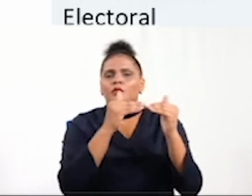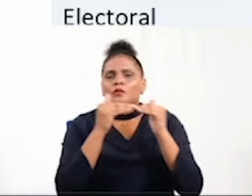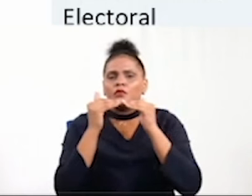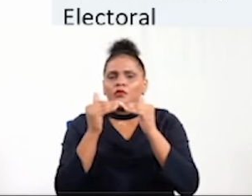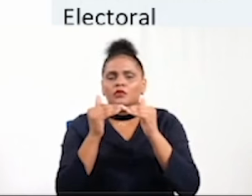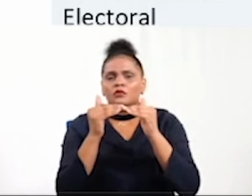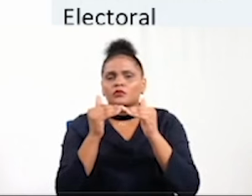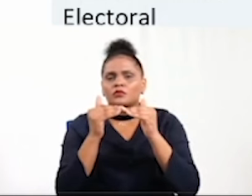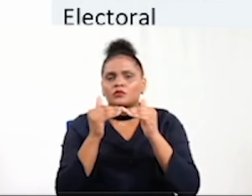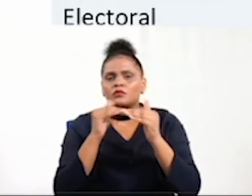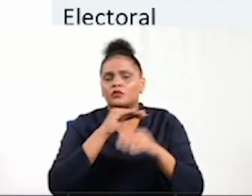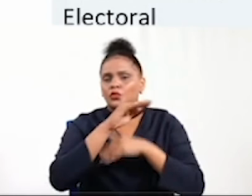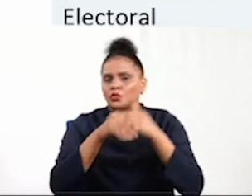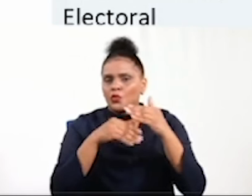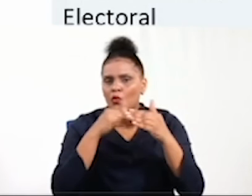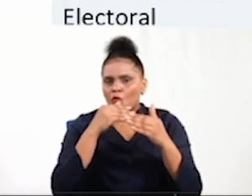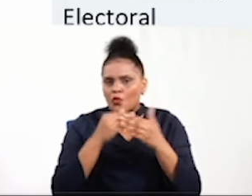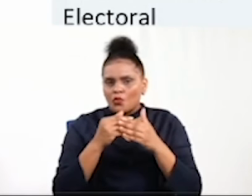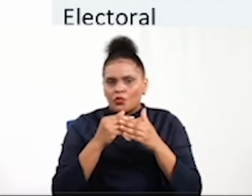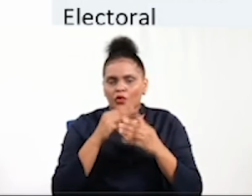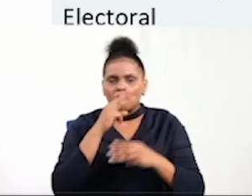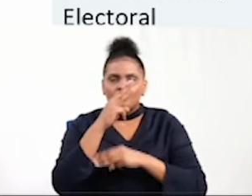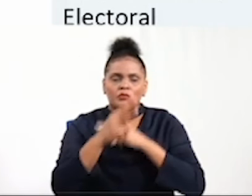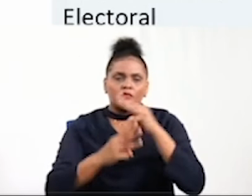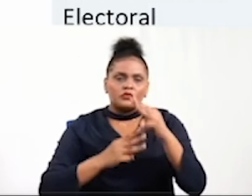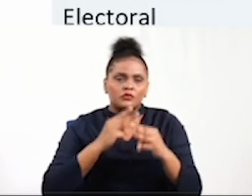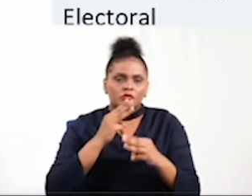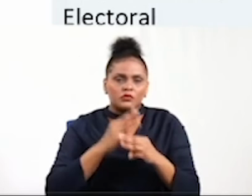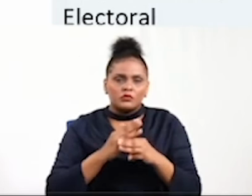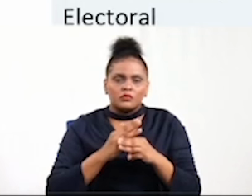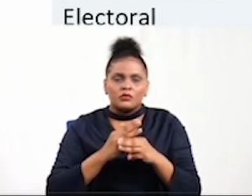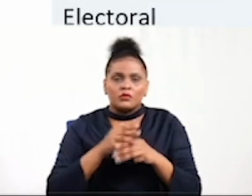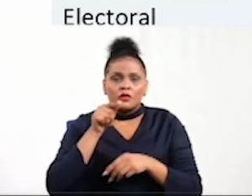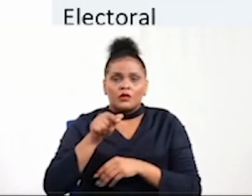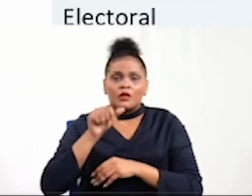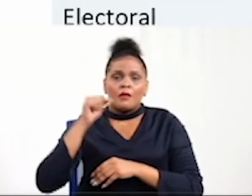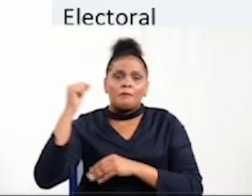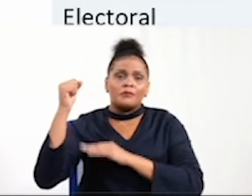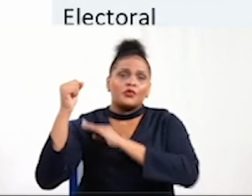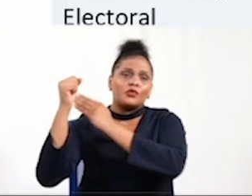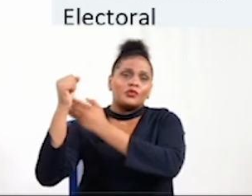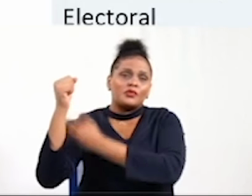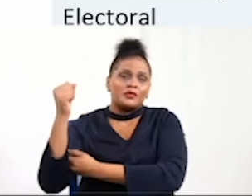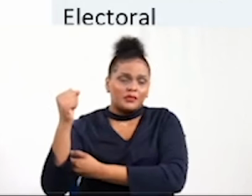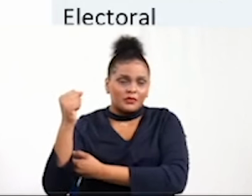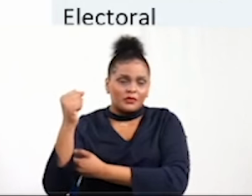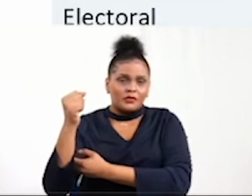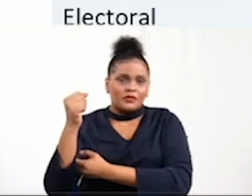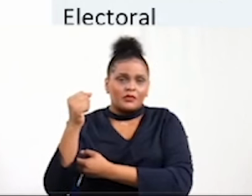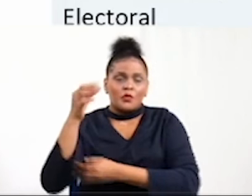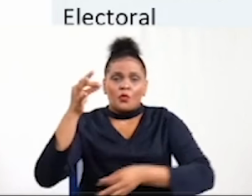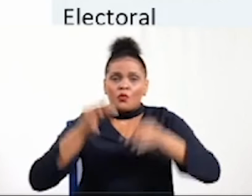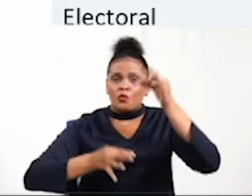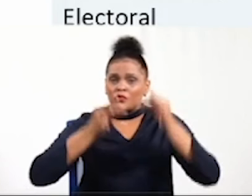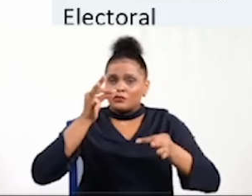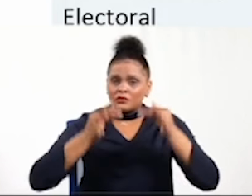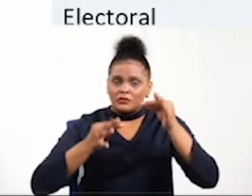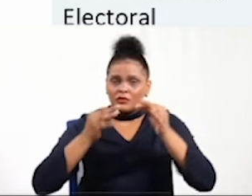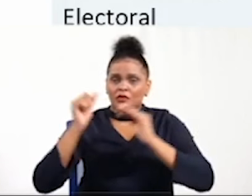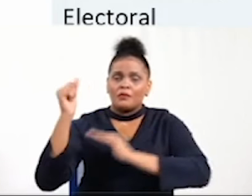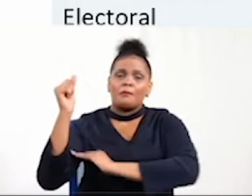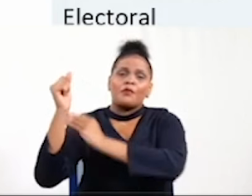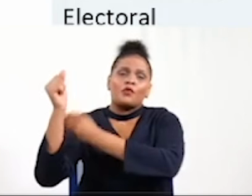todo en todo el estado no en cualquier estado el poder judicial y en el poder electoral es un tema también